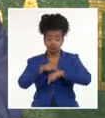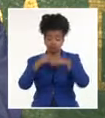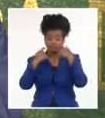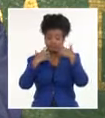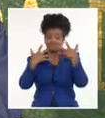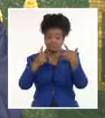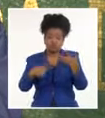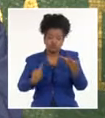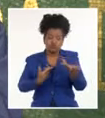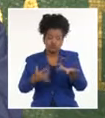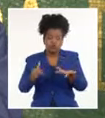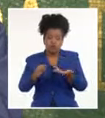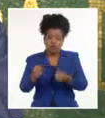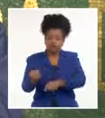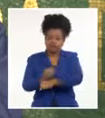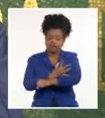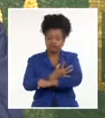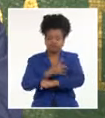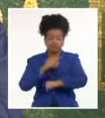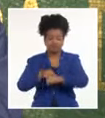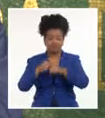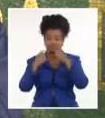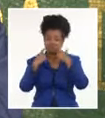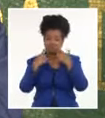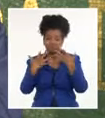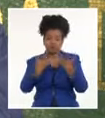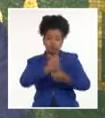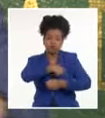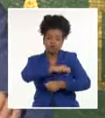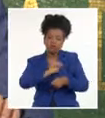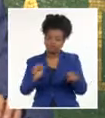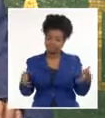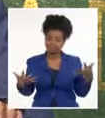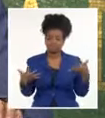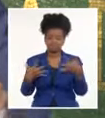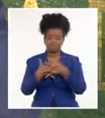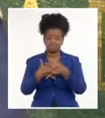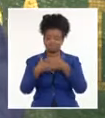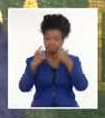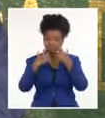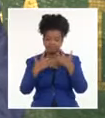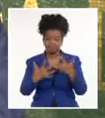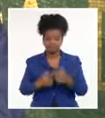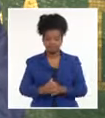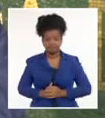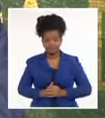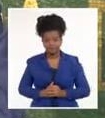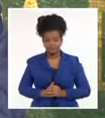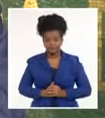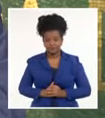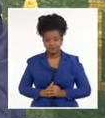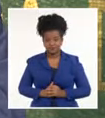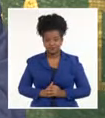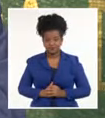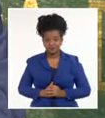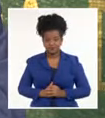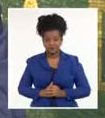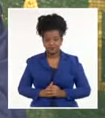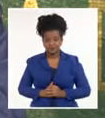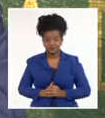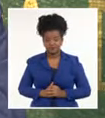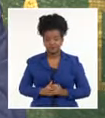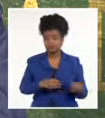es, por supuesto, y para nuestros pueblos muy importante conmemorar y celebrar. Cuando se fundó